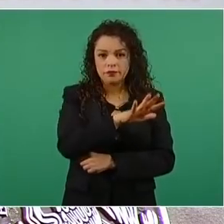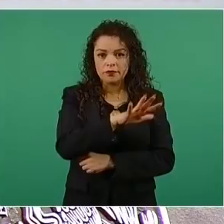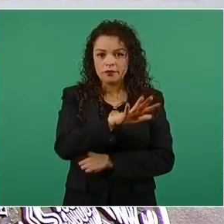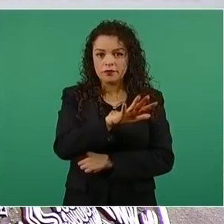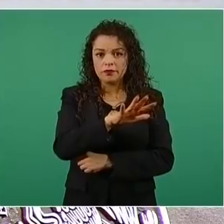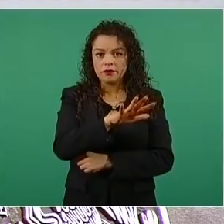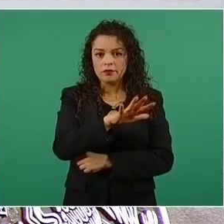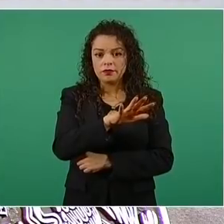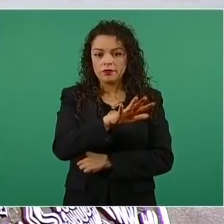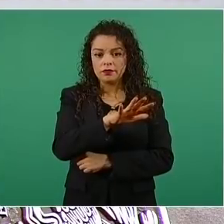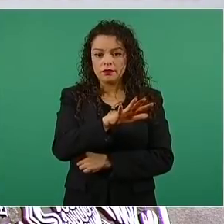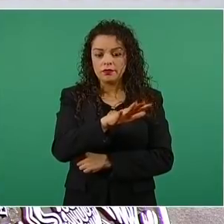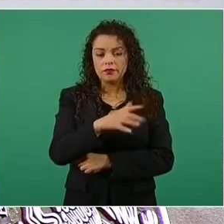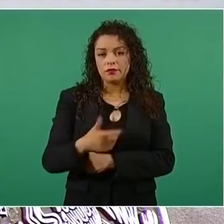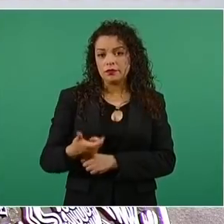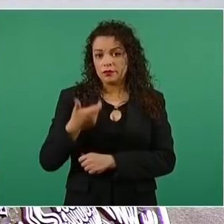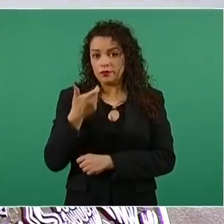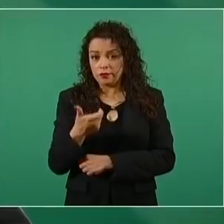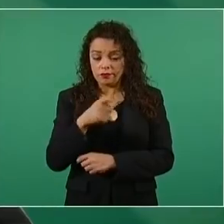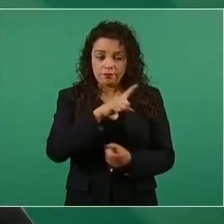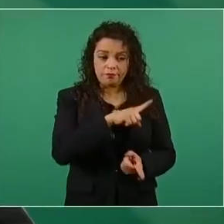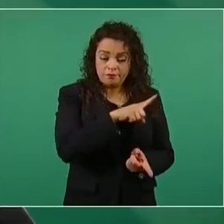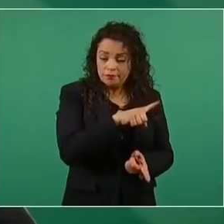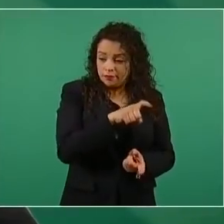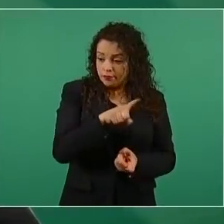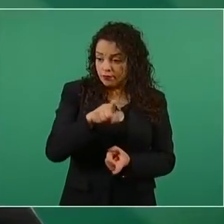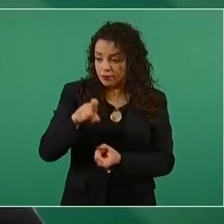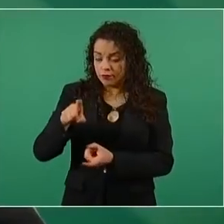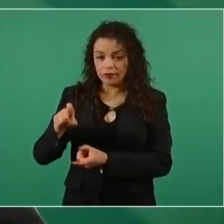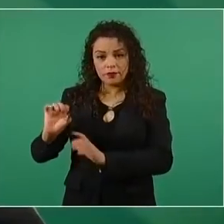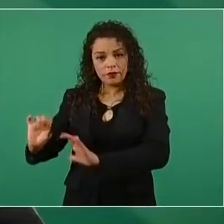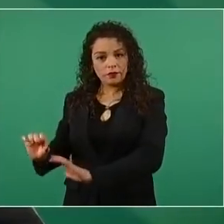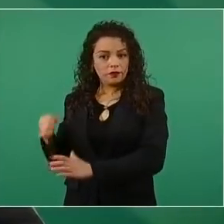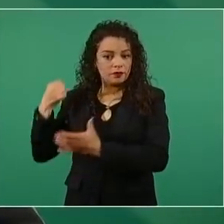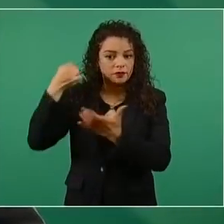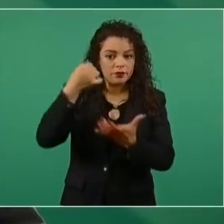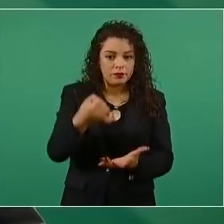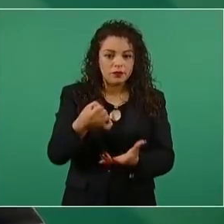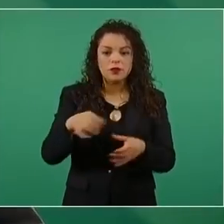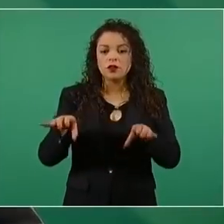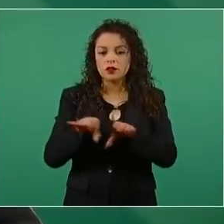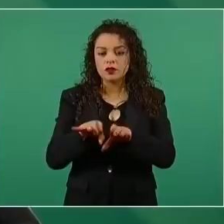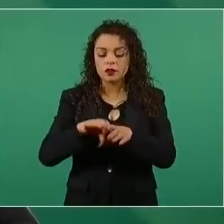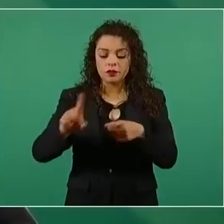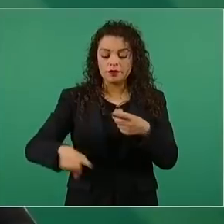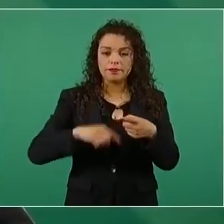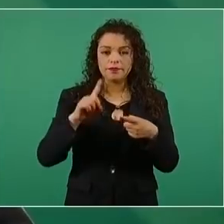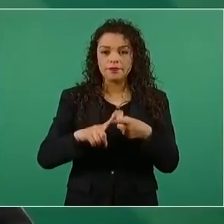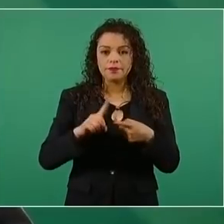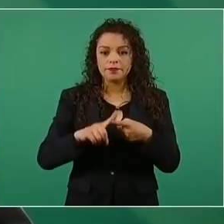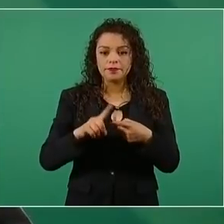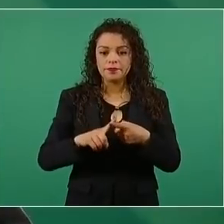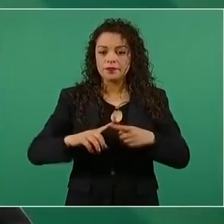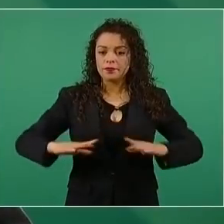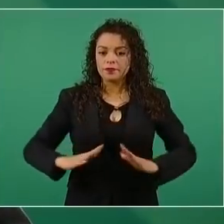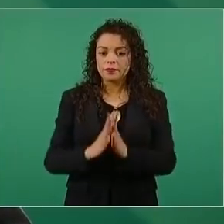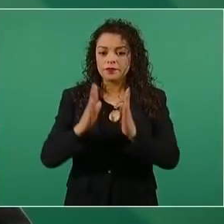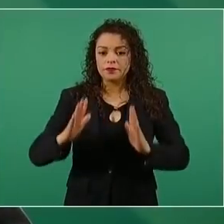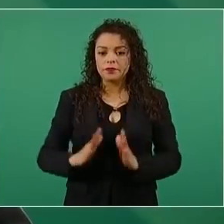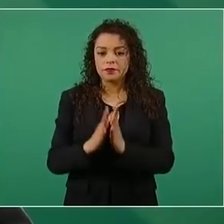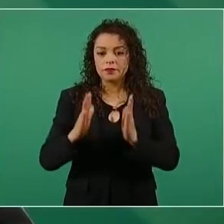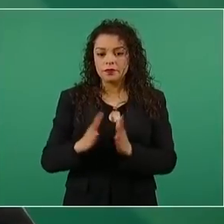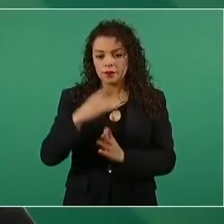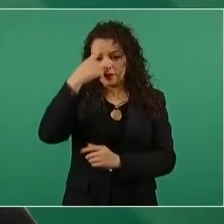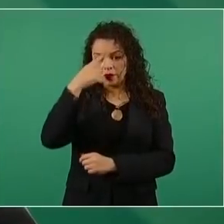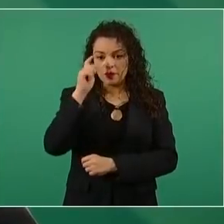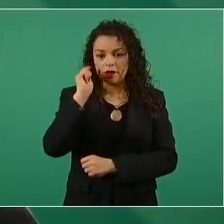destinando a ese fin los recursos que obtenga mediante, uno, la organización y o participación en la